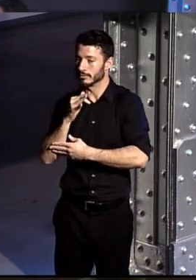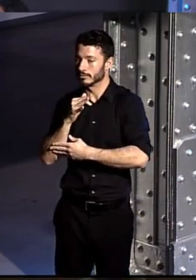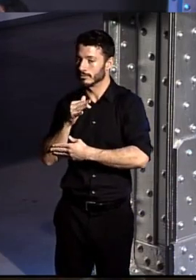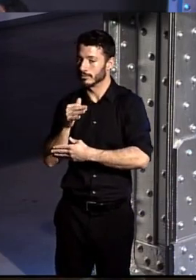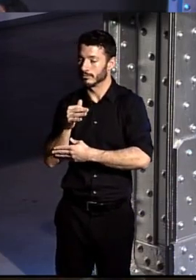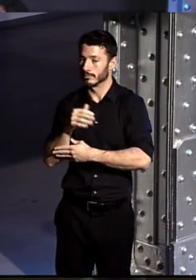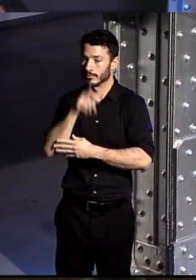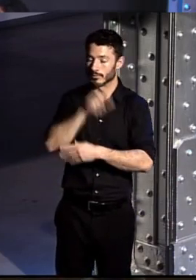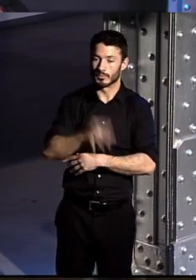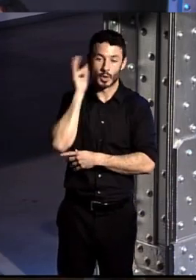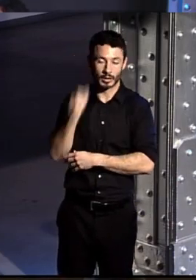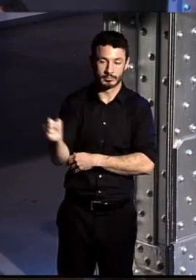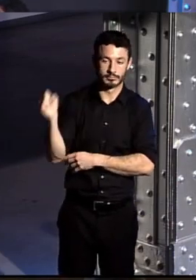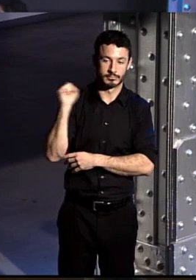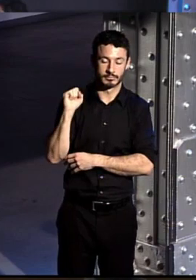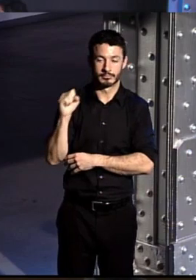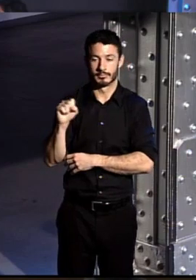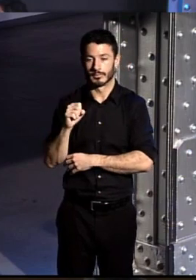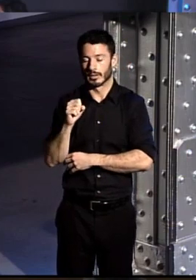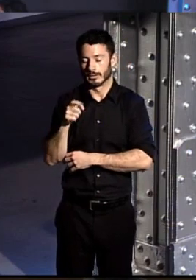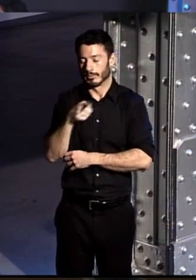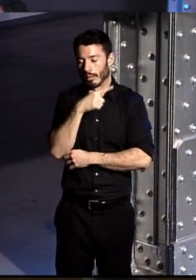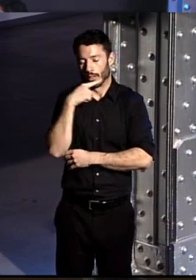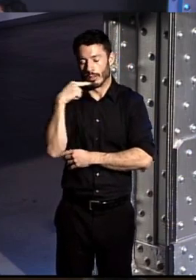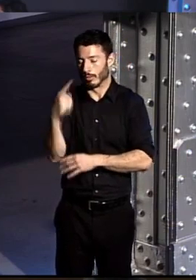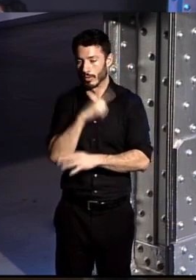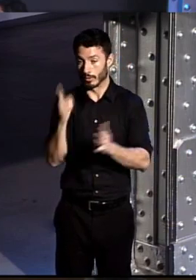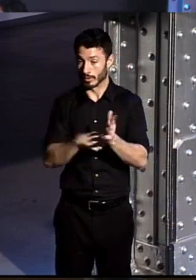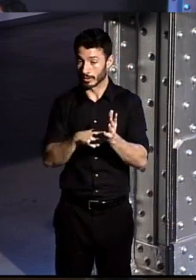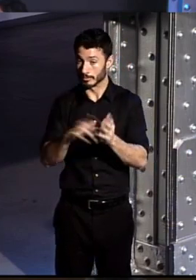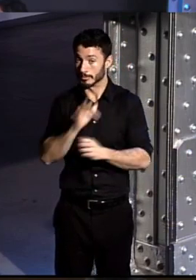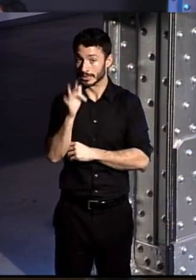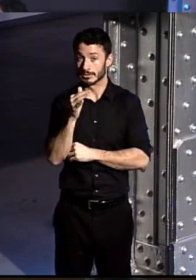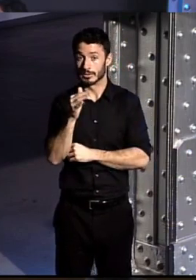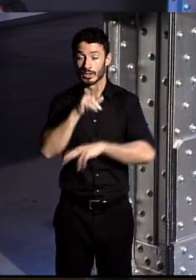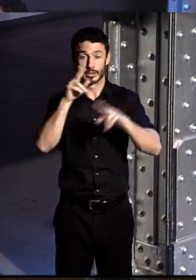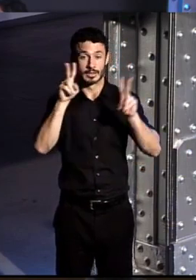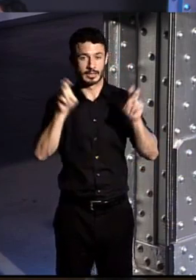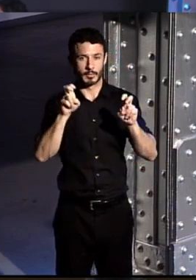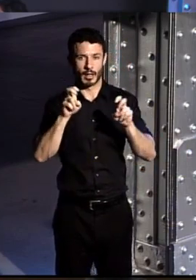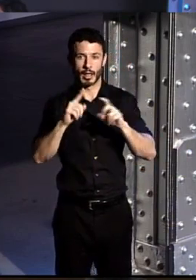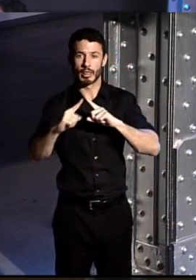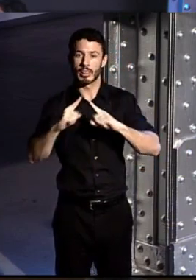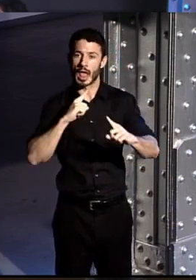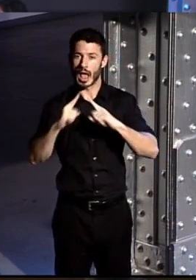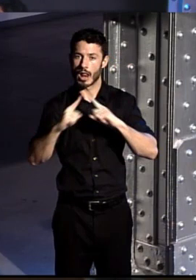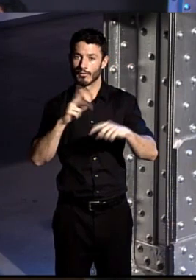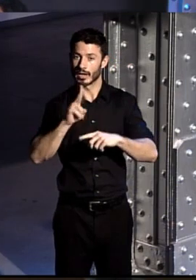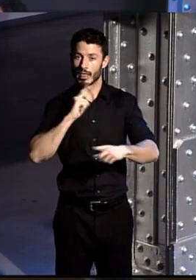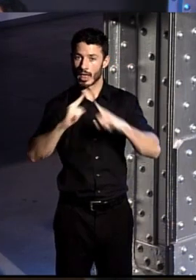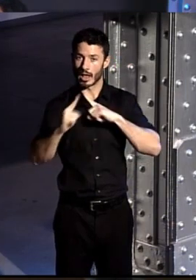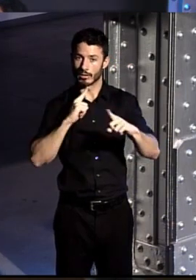el hombro de él, Harry es toda dulzura. Y por cierto, cuando hablamos también de los diálogos que tiene